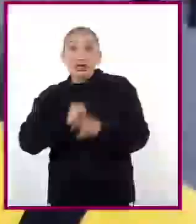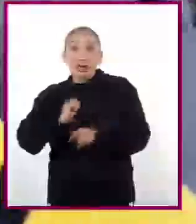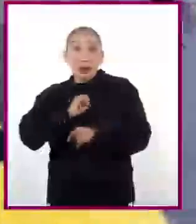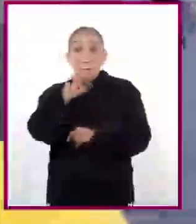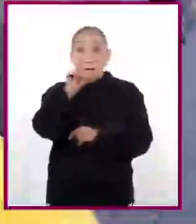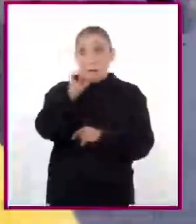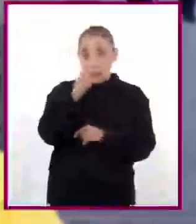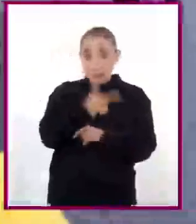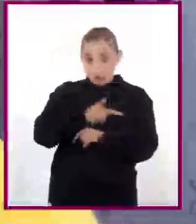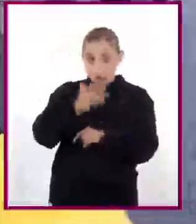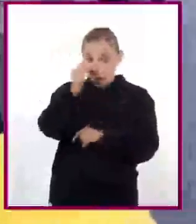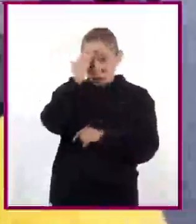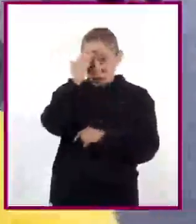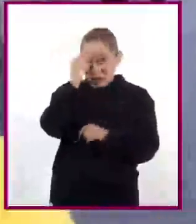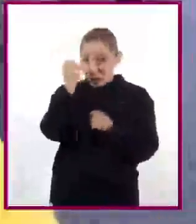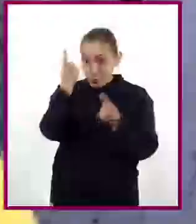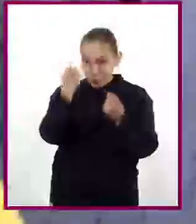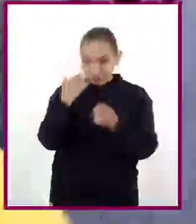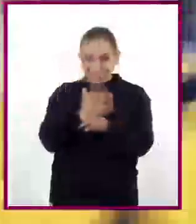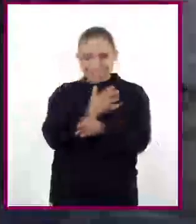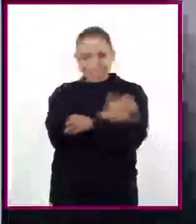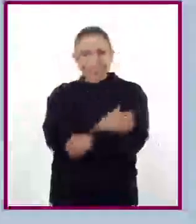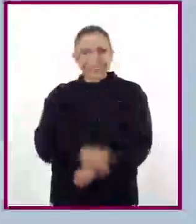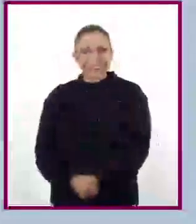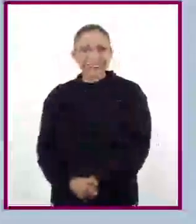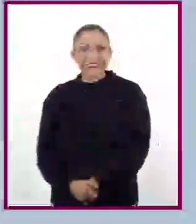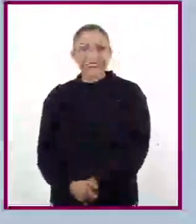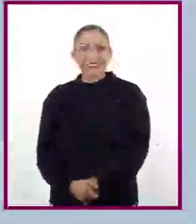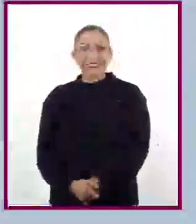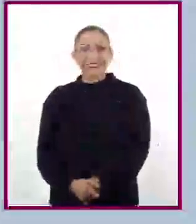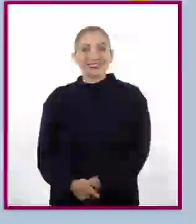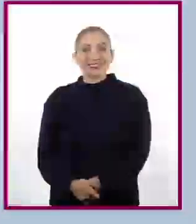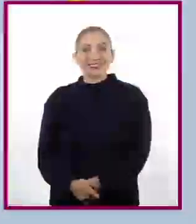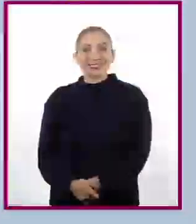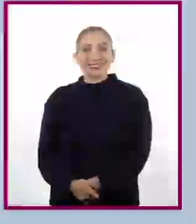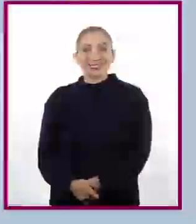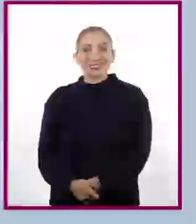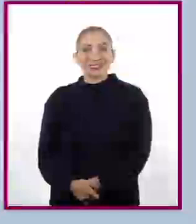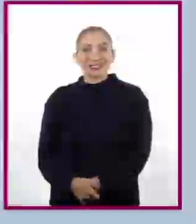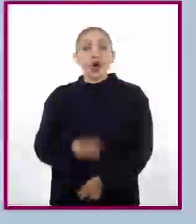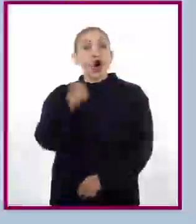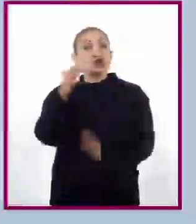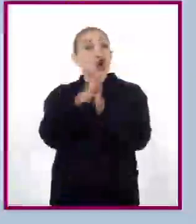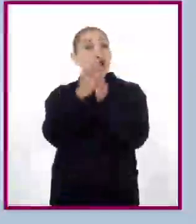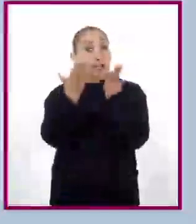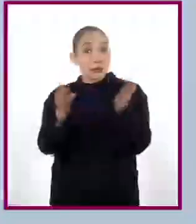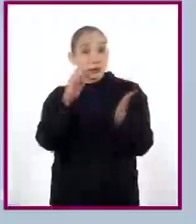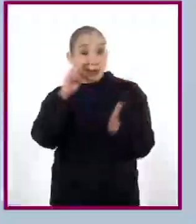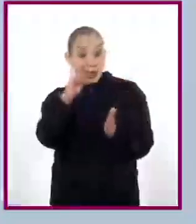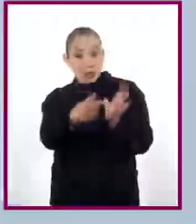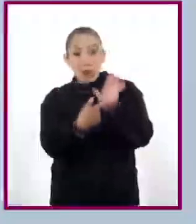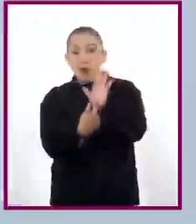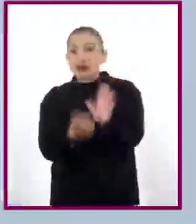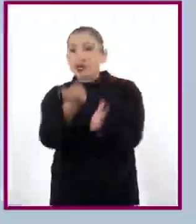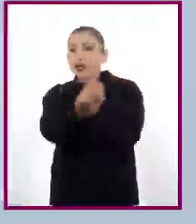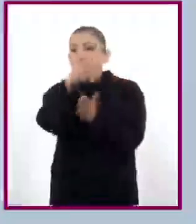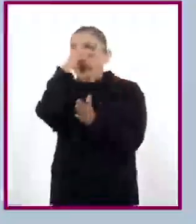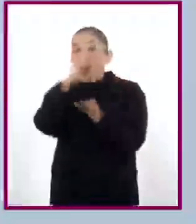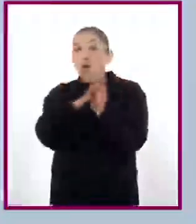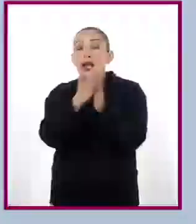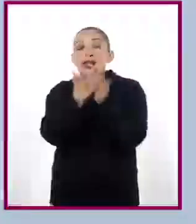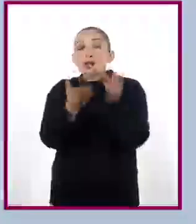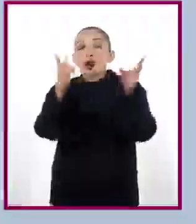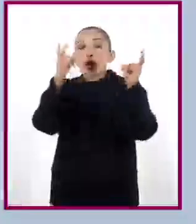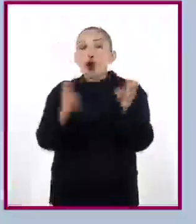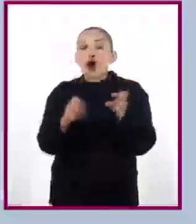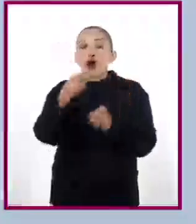XX. ¿Les gustaría conocerlas? Acompáñenme. Otra obra que retrata a la Ciudad de México es la